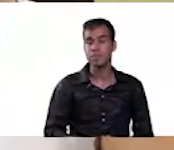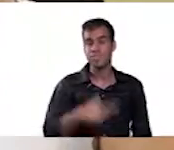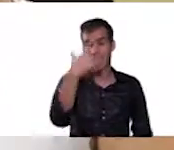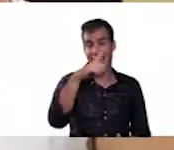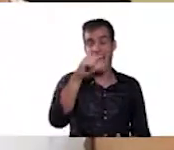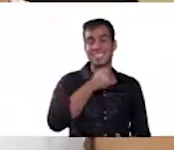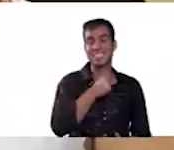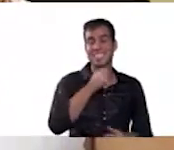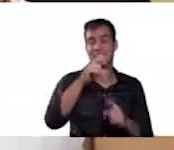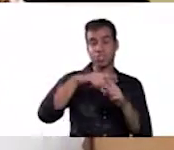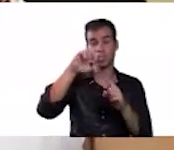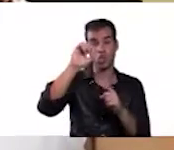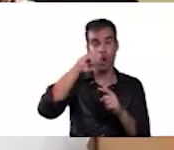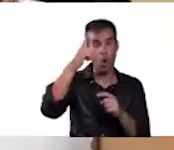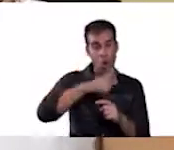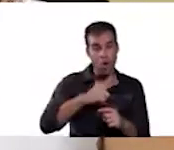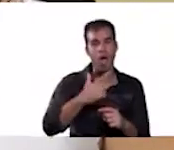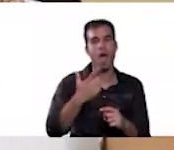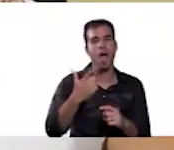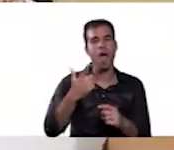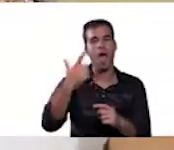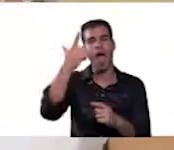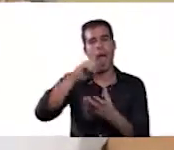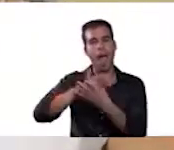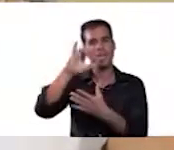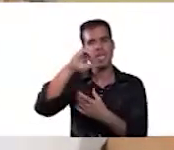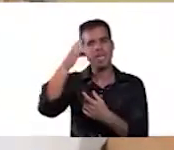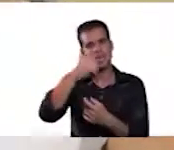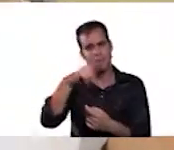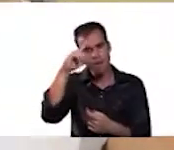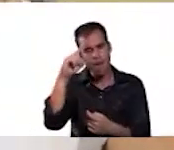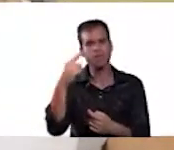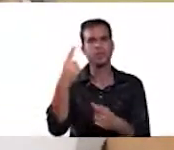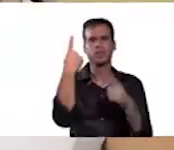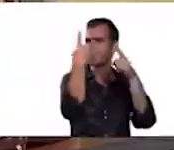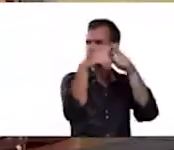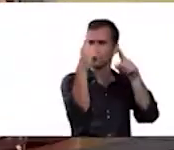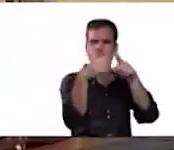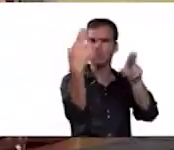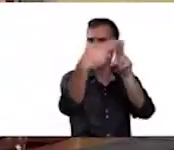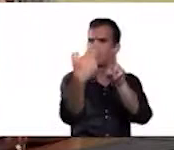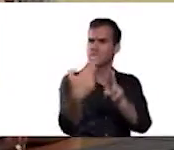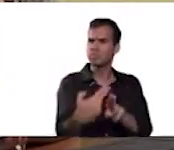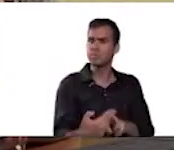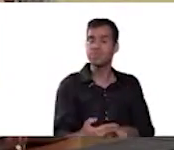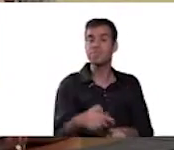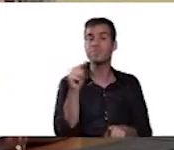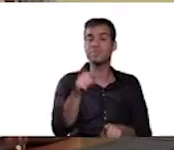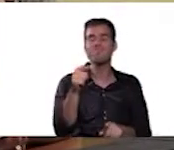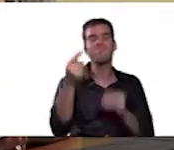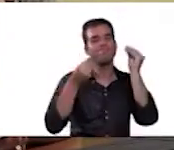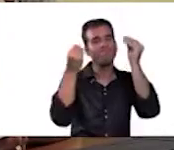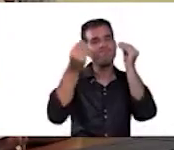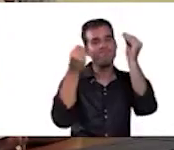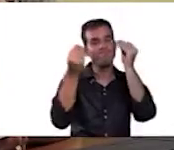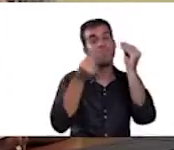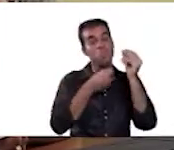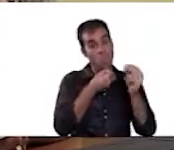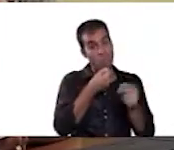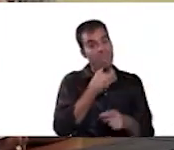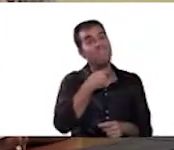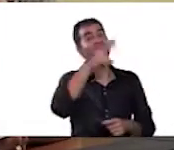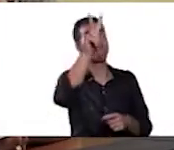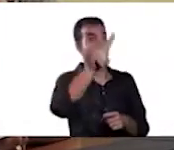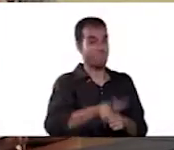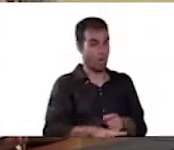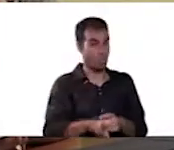acetonas, aldehídos, aminas, aminoácidos, ácidos monocarboxílicos, se puede evaluar en las pruebas finales o a